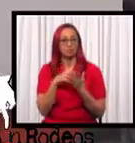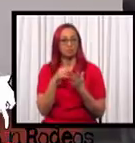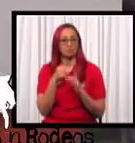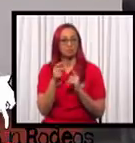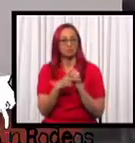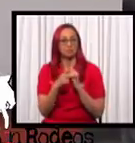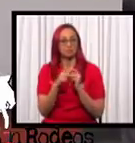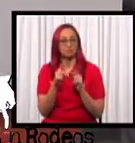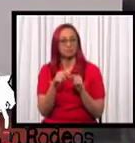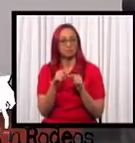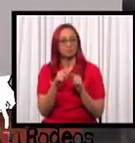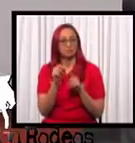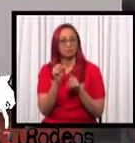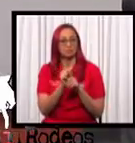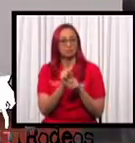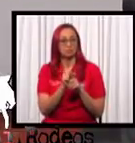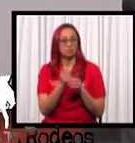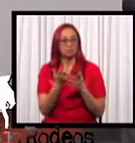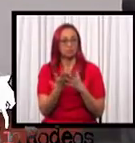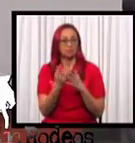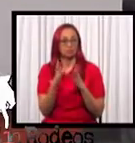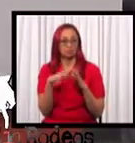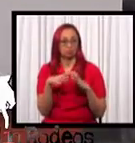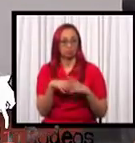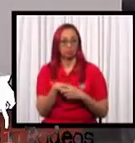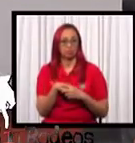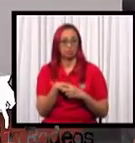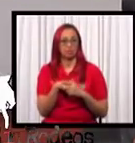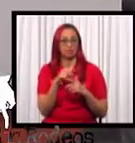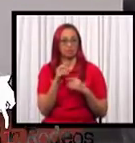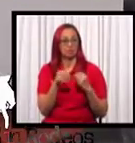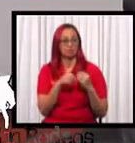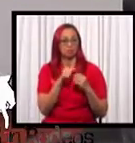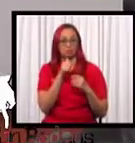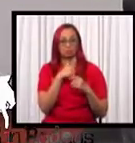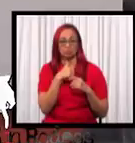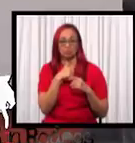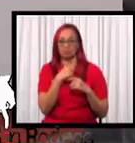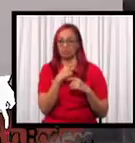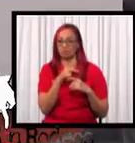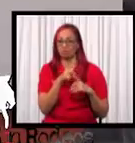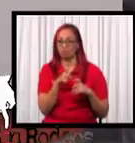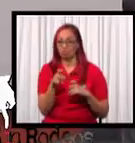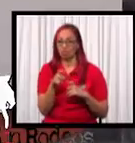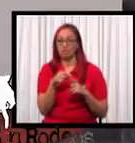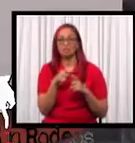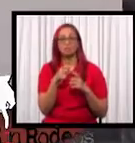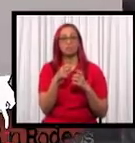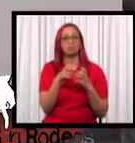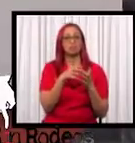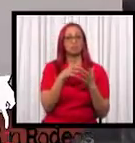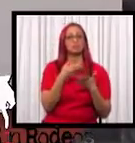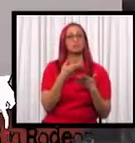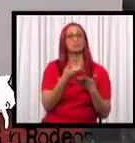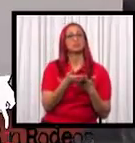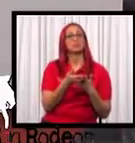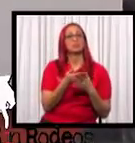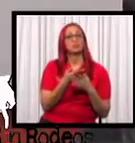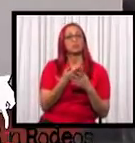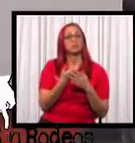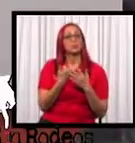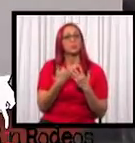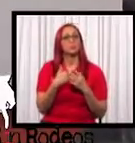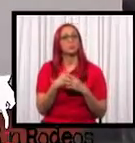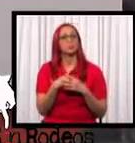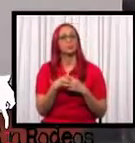las condiciones de lluvia. Ese arroz que no tiene riego. Es un arroz que está expuesto a un altísimo riesgo.